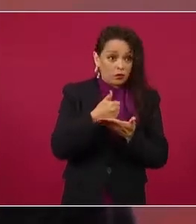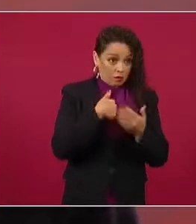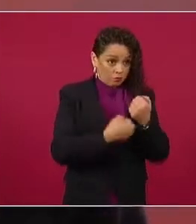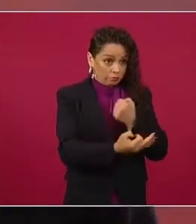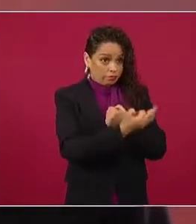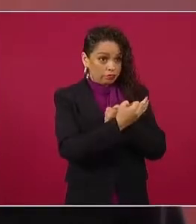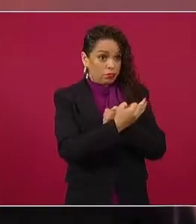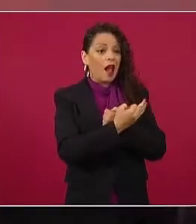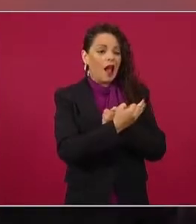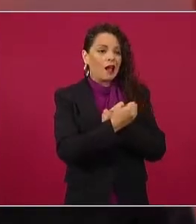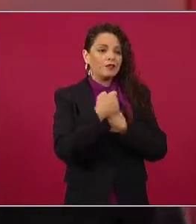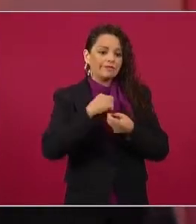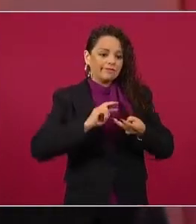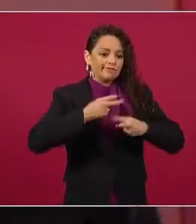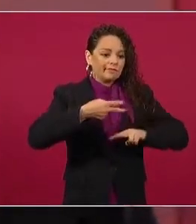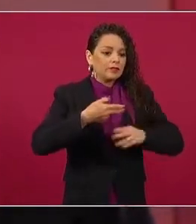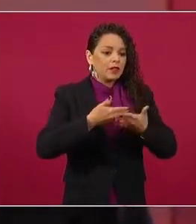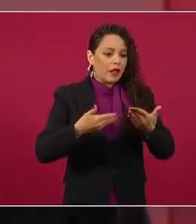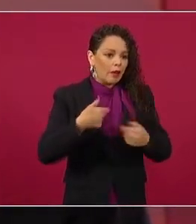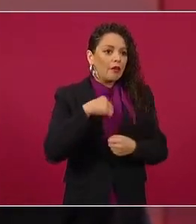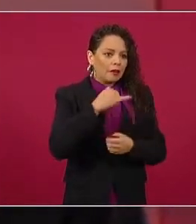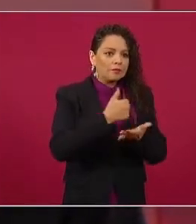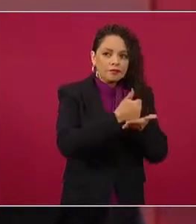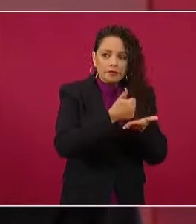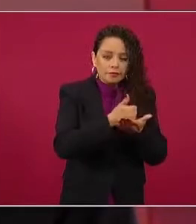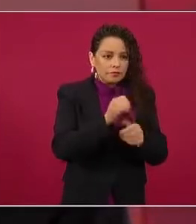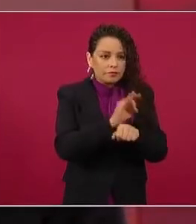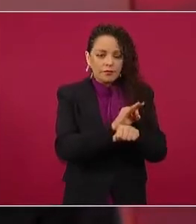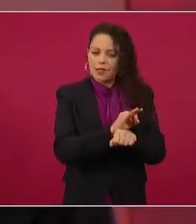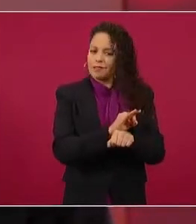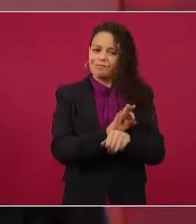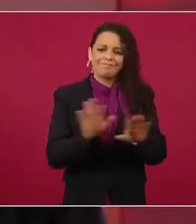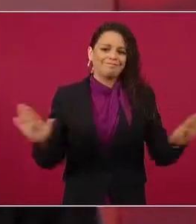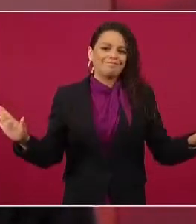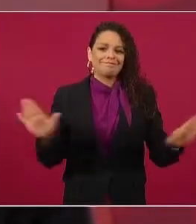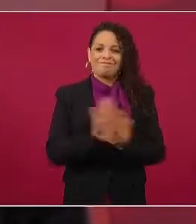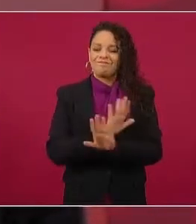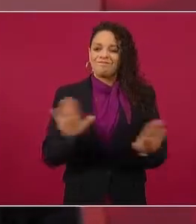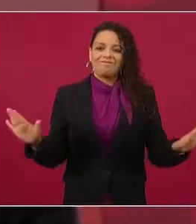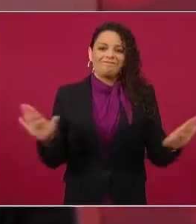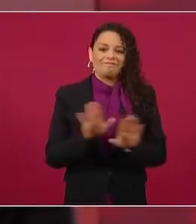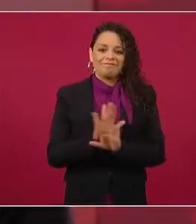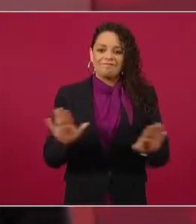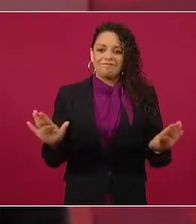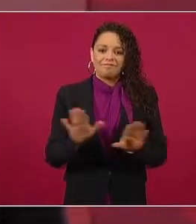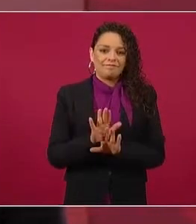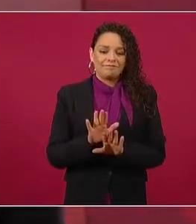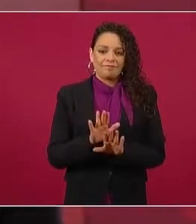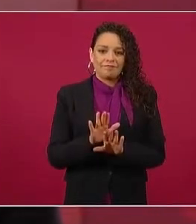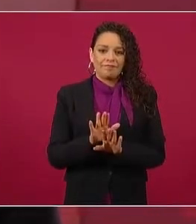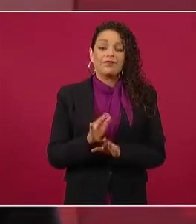y tenemos la convicción de que haya justicia.